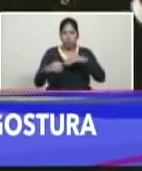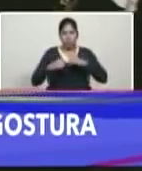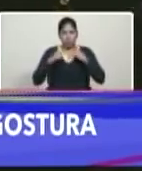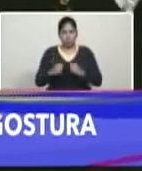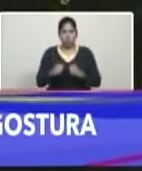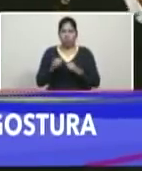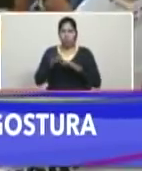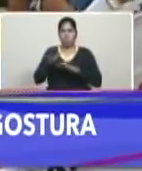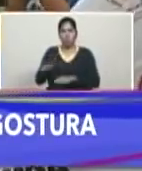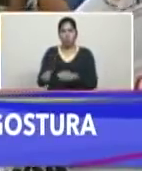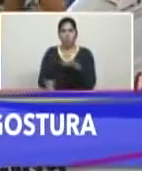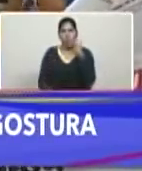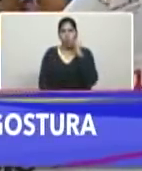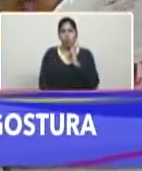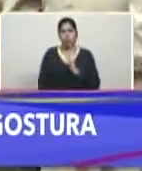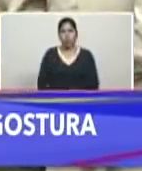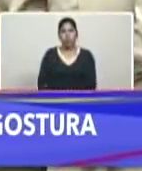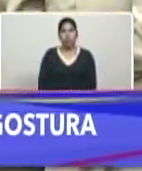Bolívar.